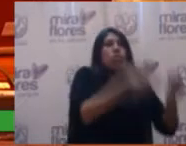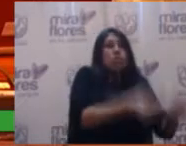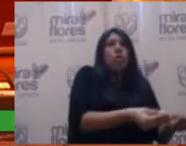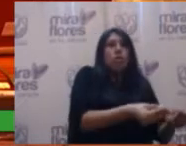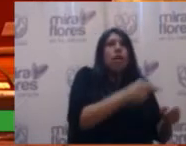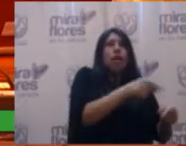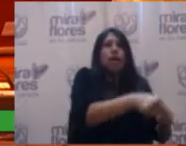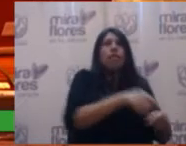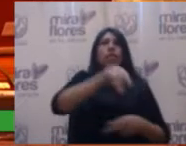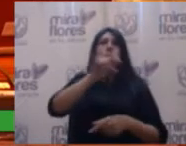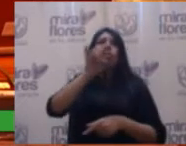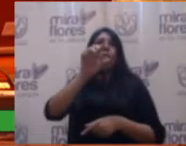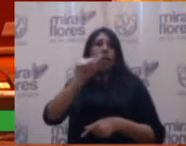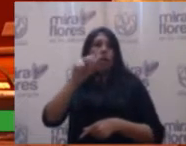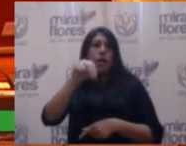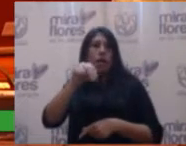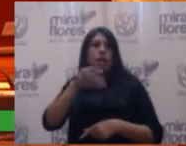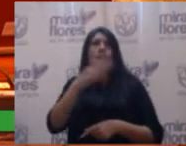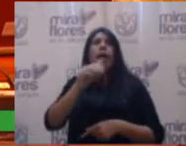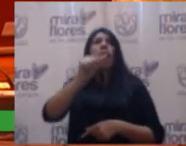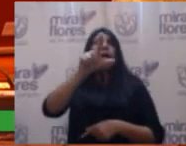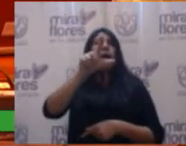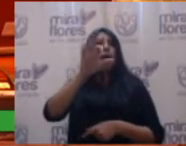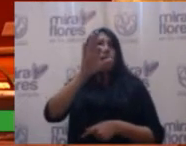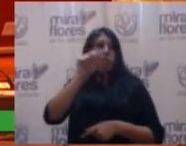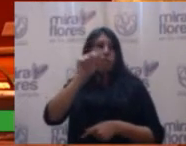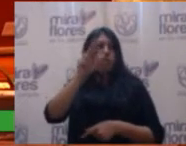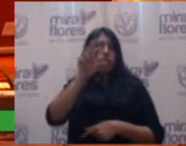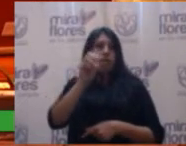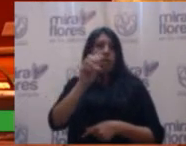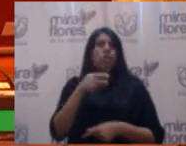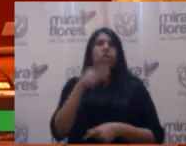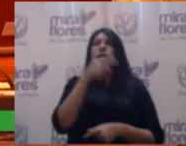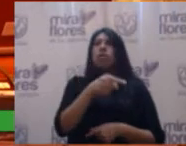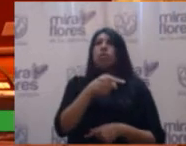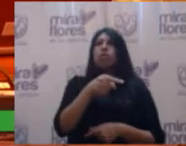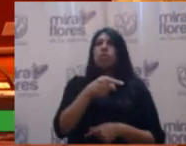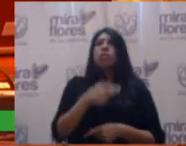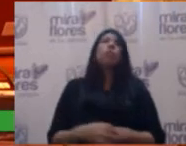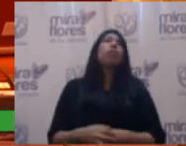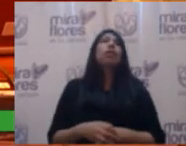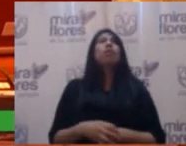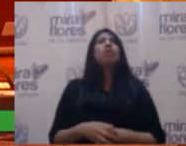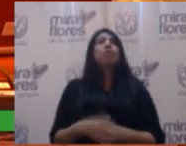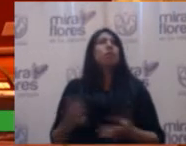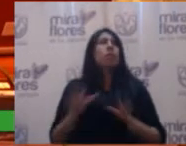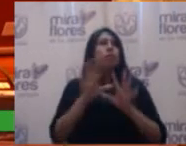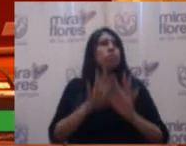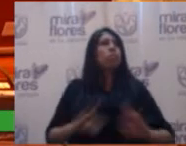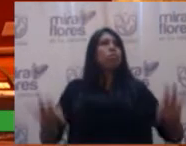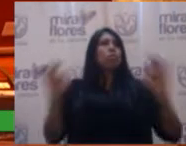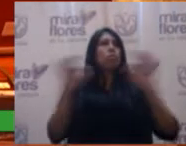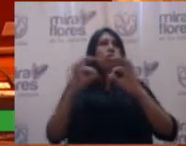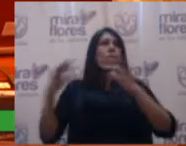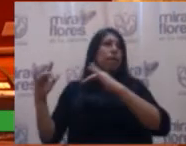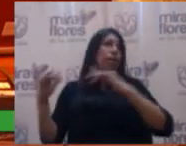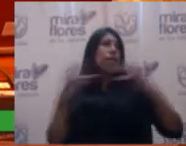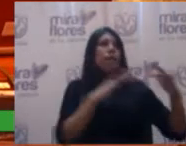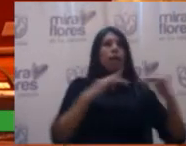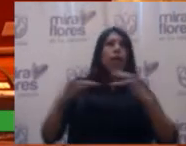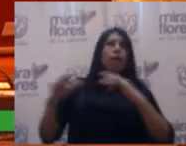Alfaro. Juan Alfaro tuvo un acto muy importante durante la Guerra del Pacífico. Él